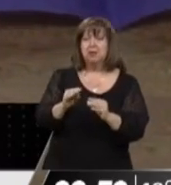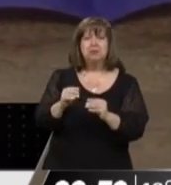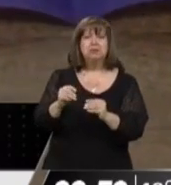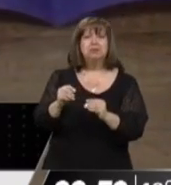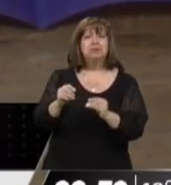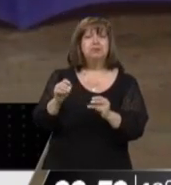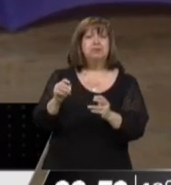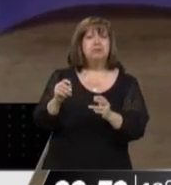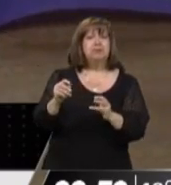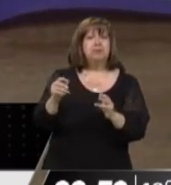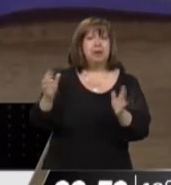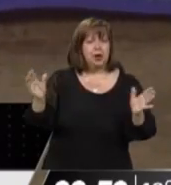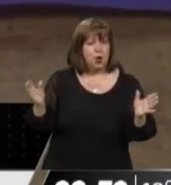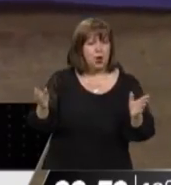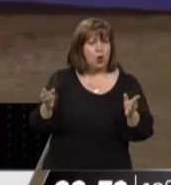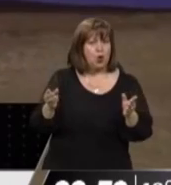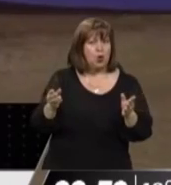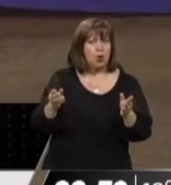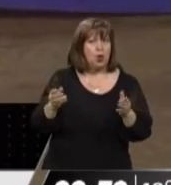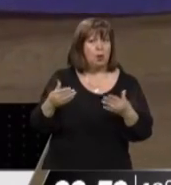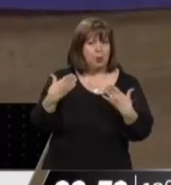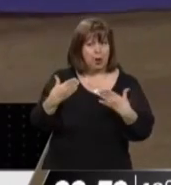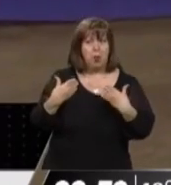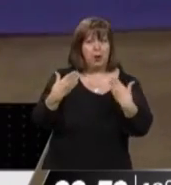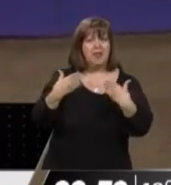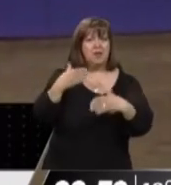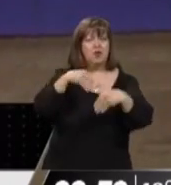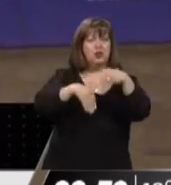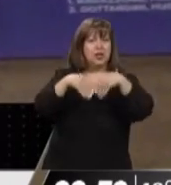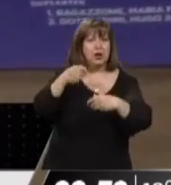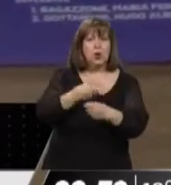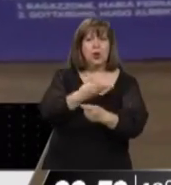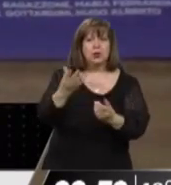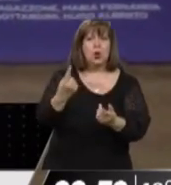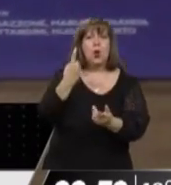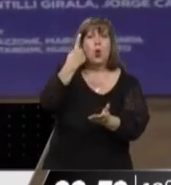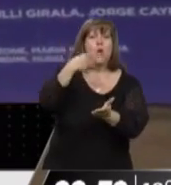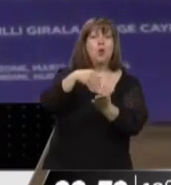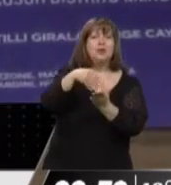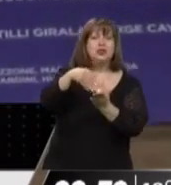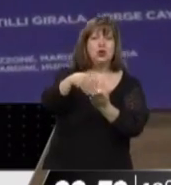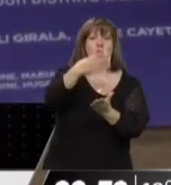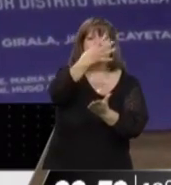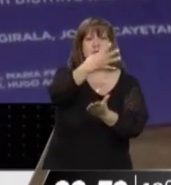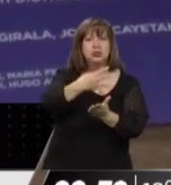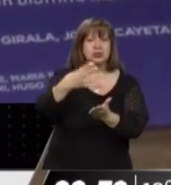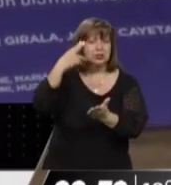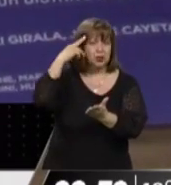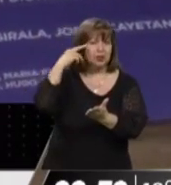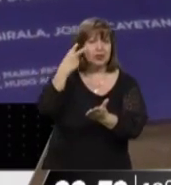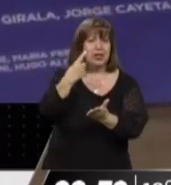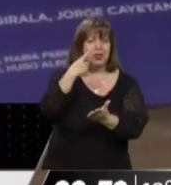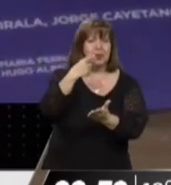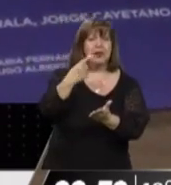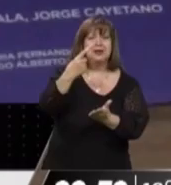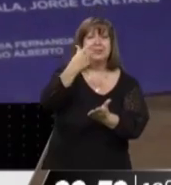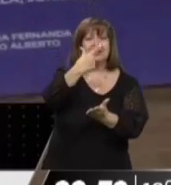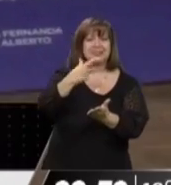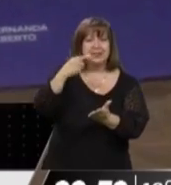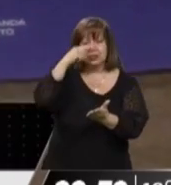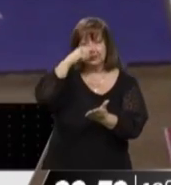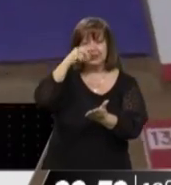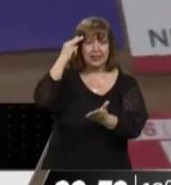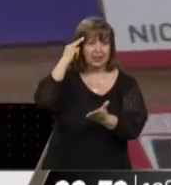totales preguntaba Sofía se incrementaron un millón cuatrocientos noventa Y dos mil trescientos setenta y